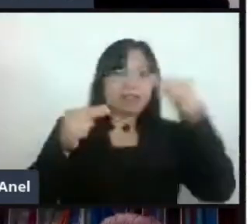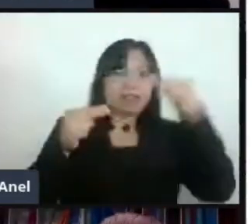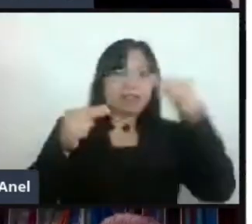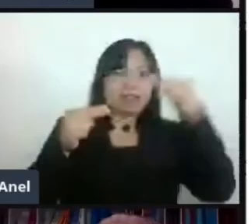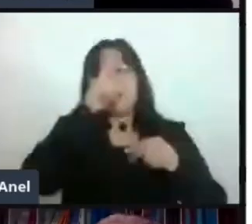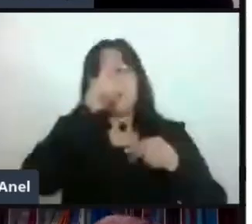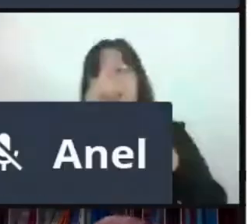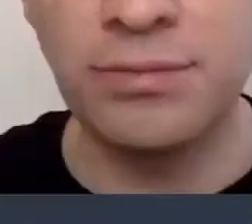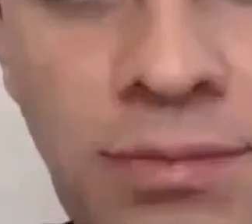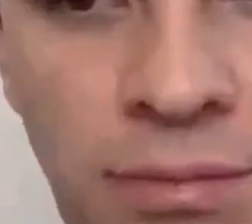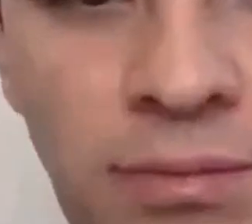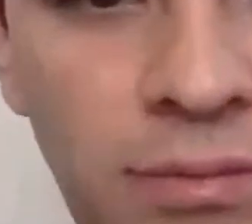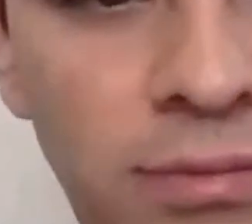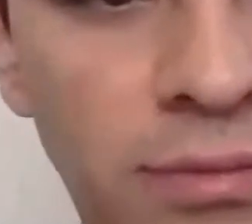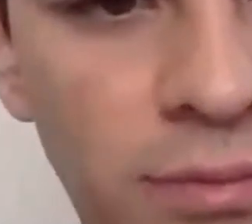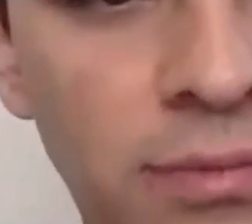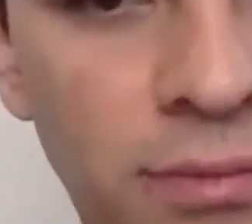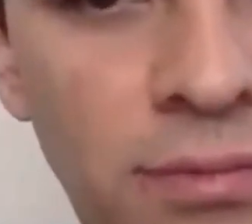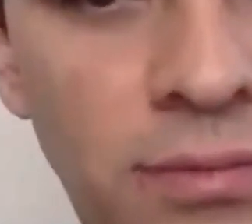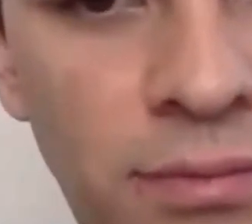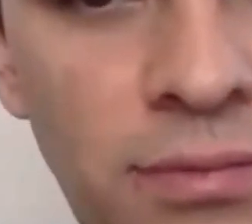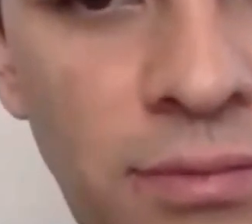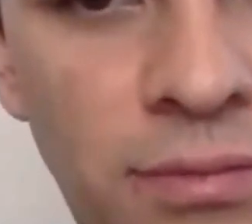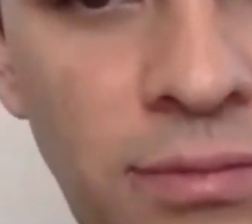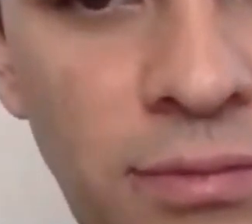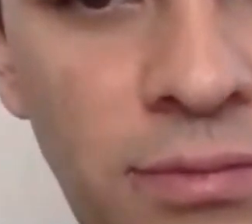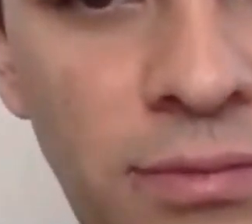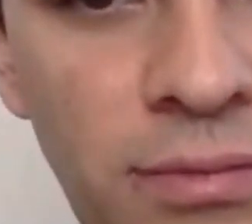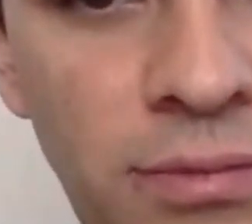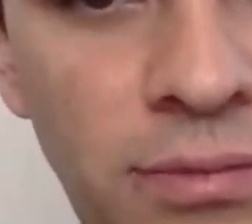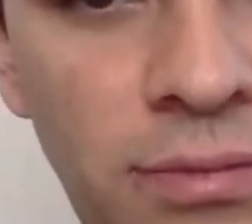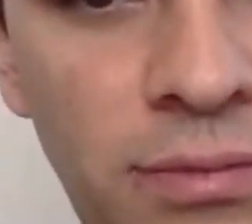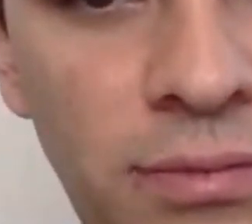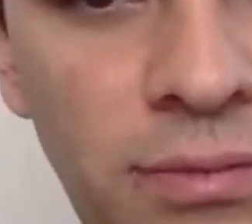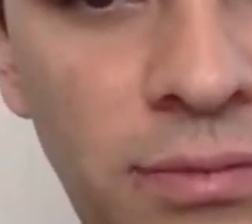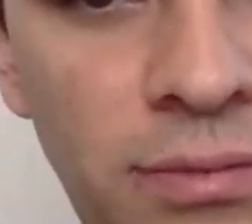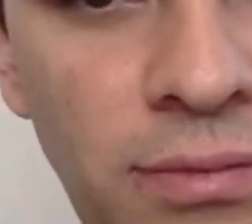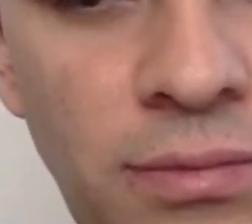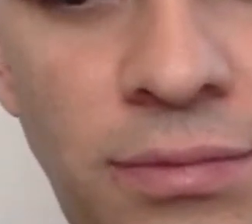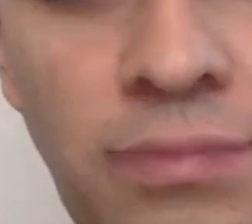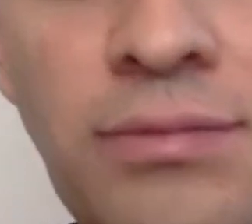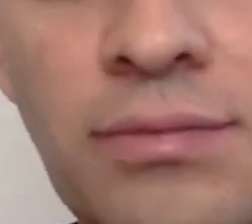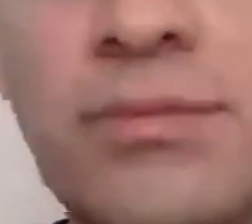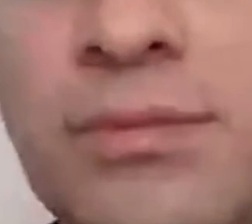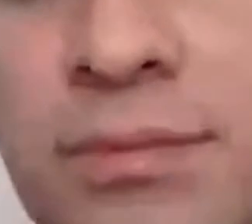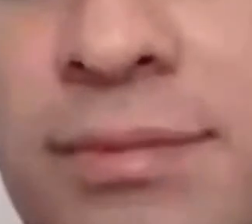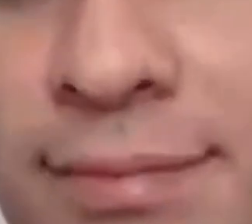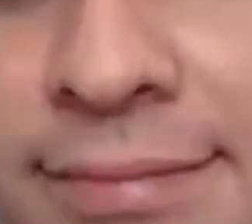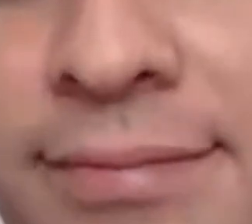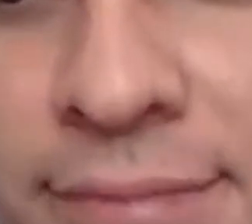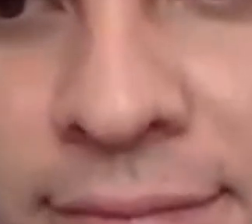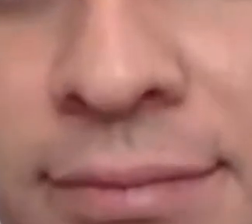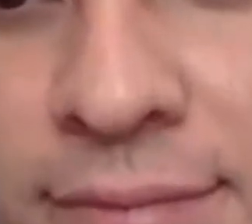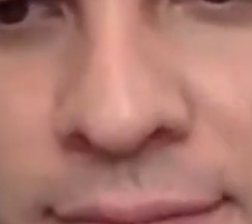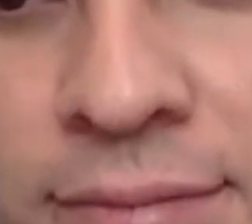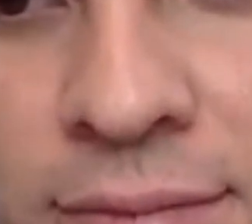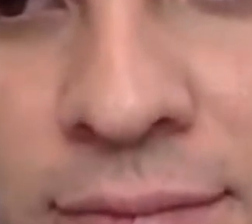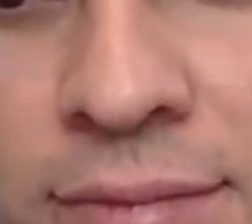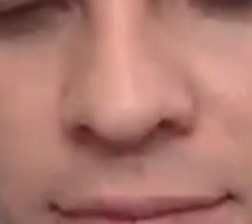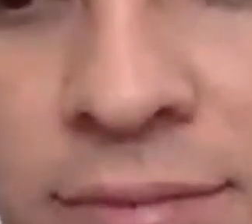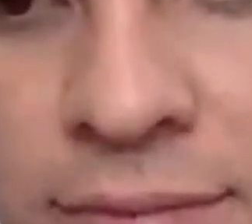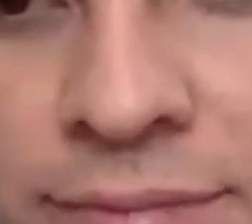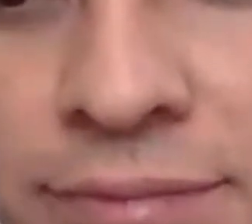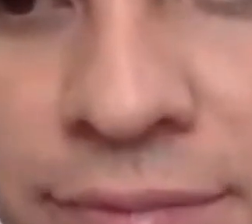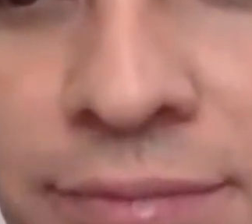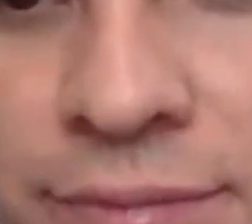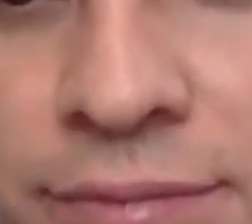de tecnología que se llama David Jonasson. Y él decía que la inteligencia está en el usuario. Entonces,